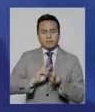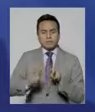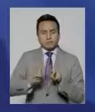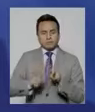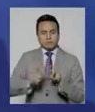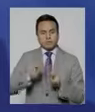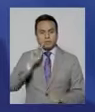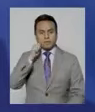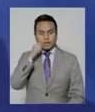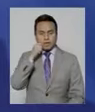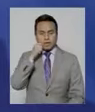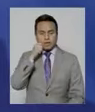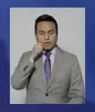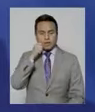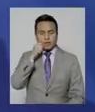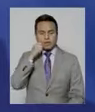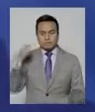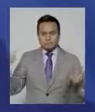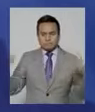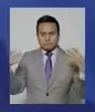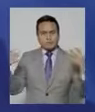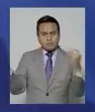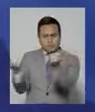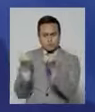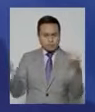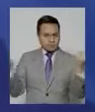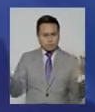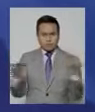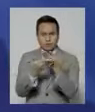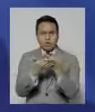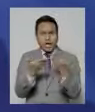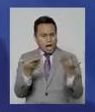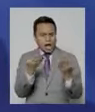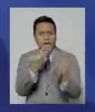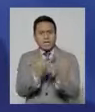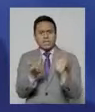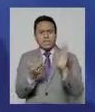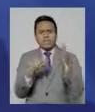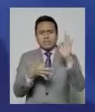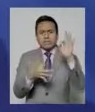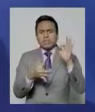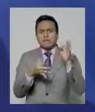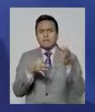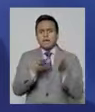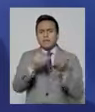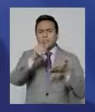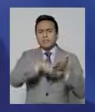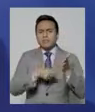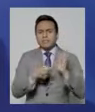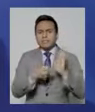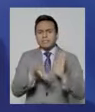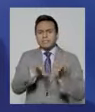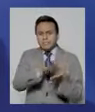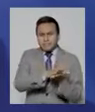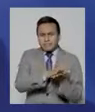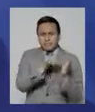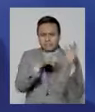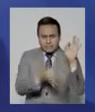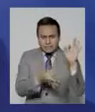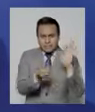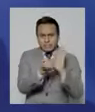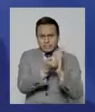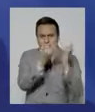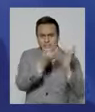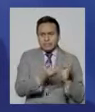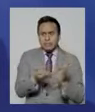que es hacer el entrecruzamiento entre el certificado emitido por el registro civil más las